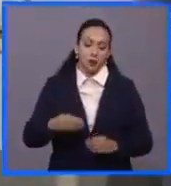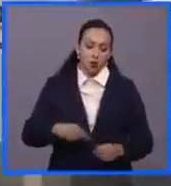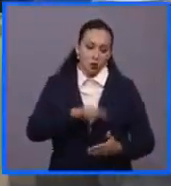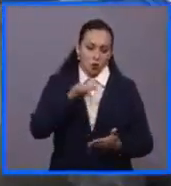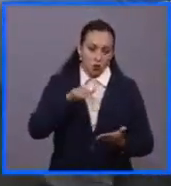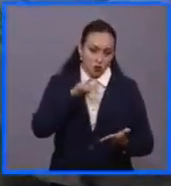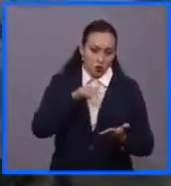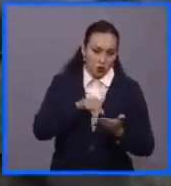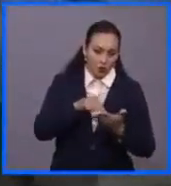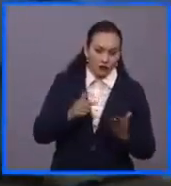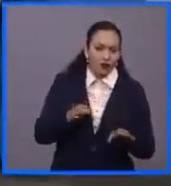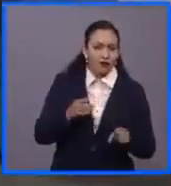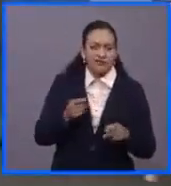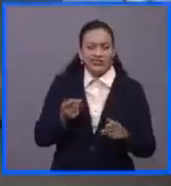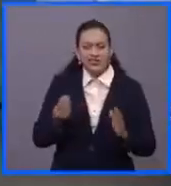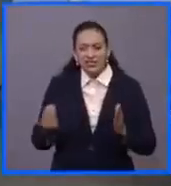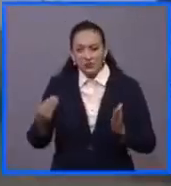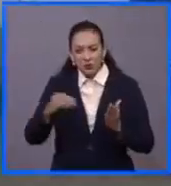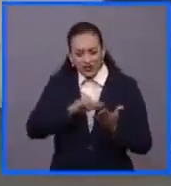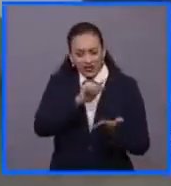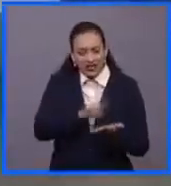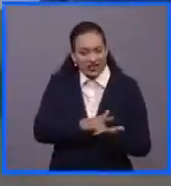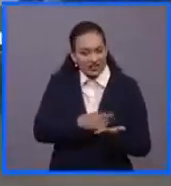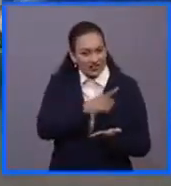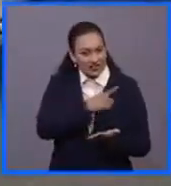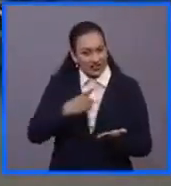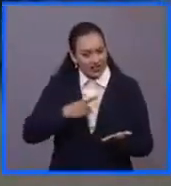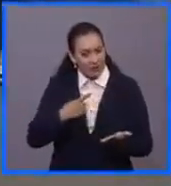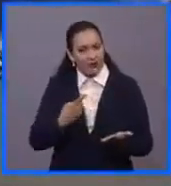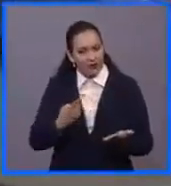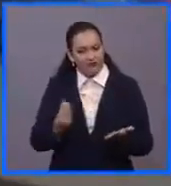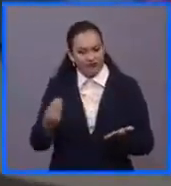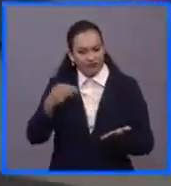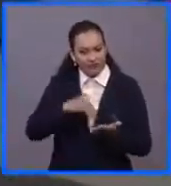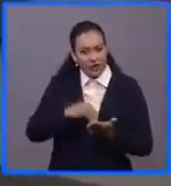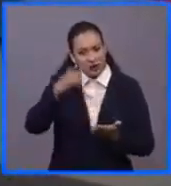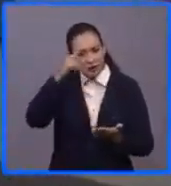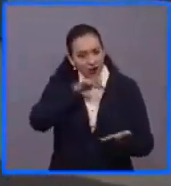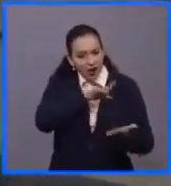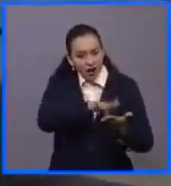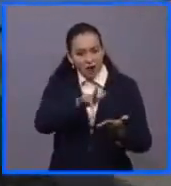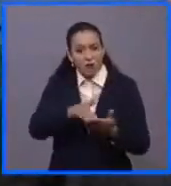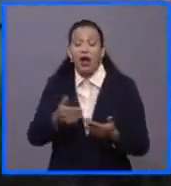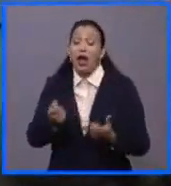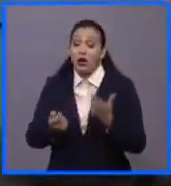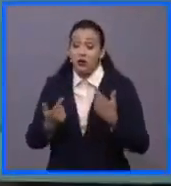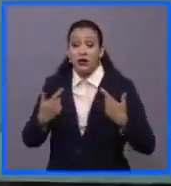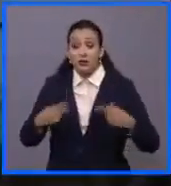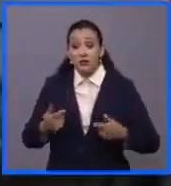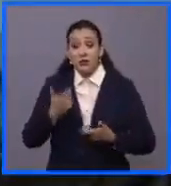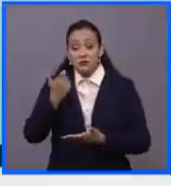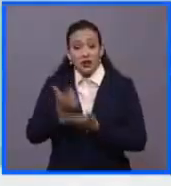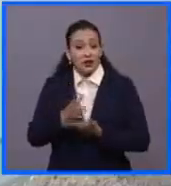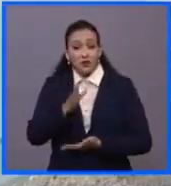de impulsar una regulación estricta y justa en las rentas para apoyar a los sectores más vulnerables.